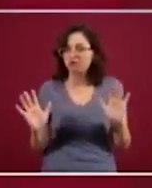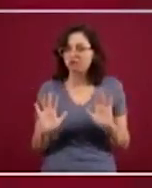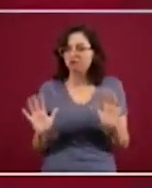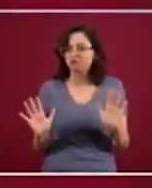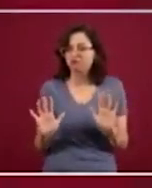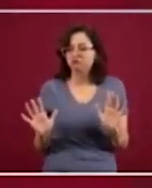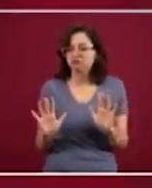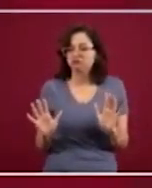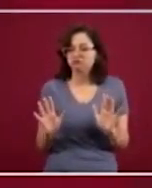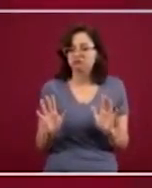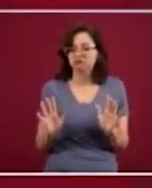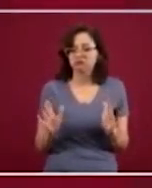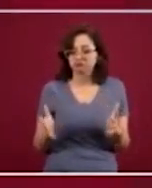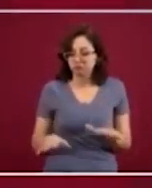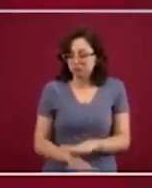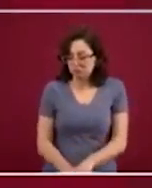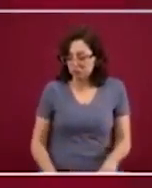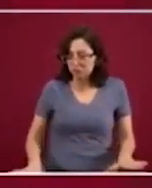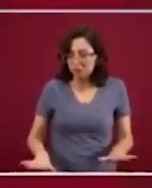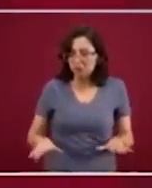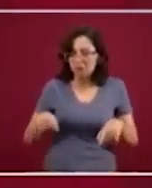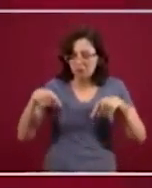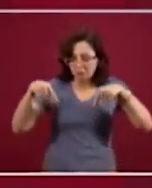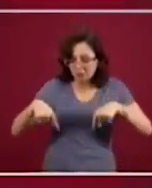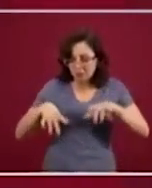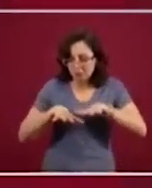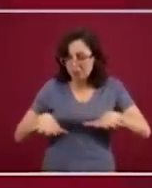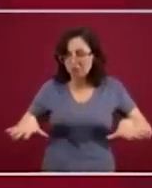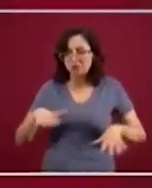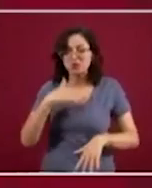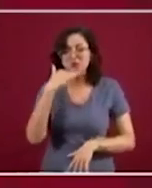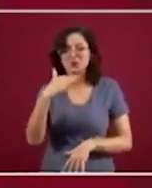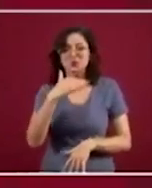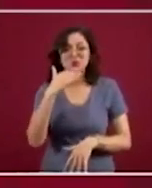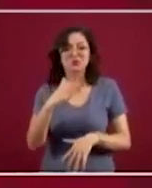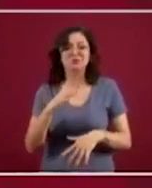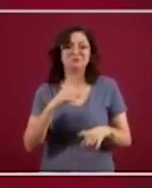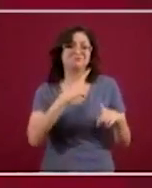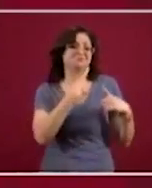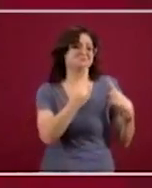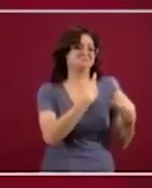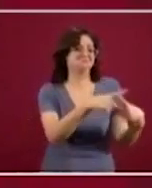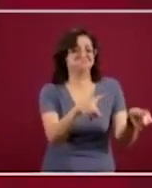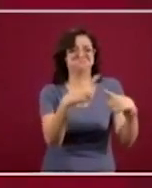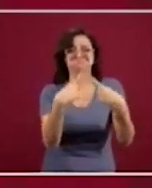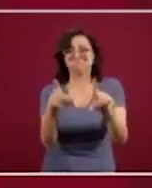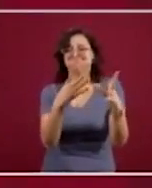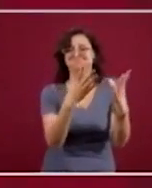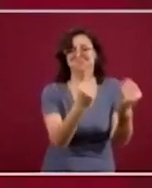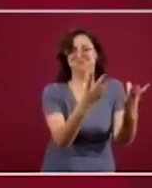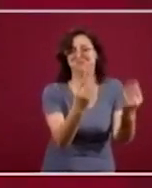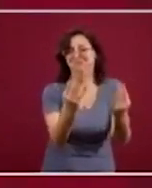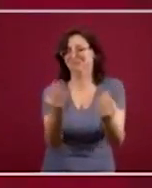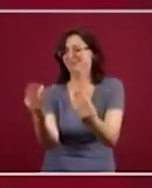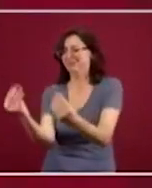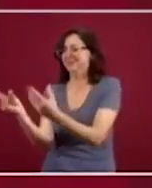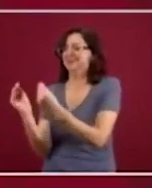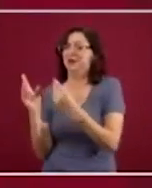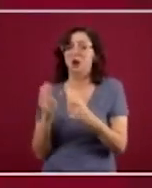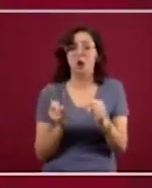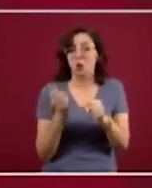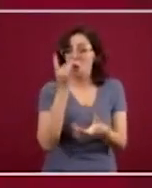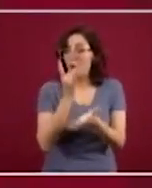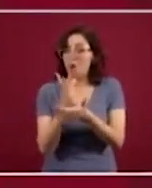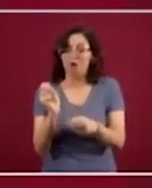está hacia abajo hacia el piso está contaminado con múltiples microorganismos no solamente el nuevo coronavirus entonces quizá